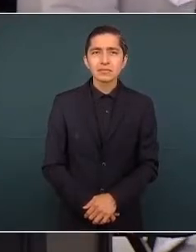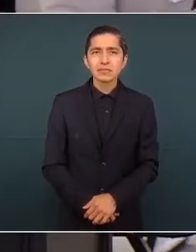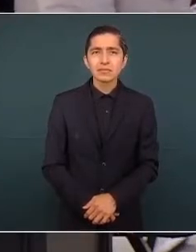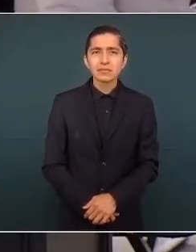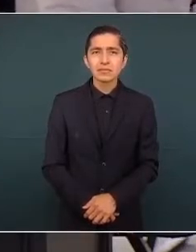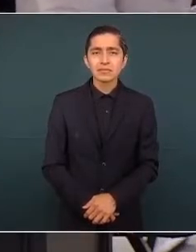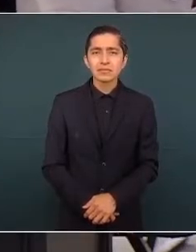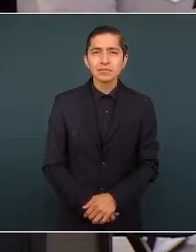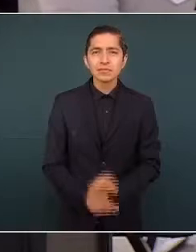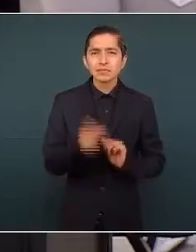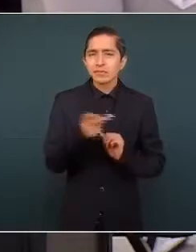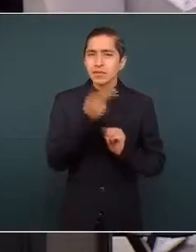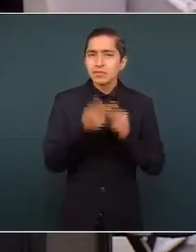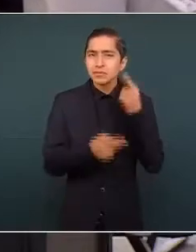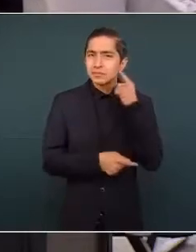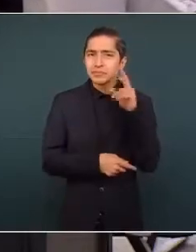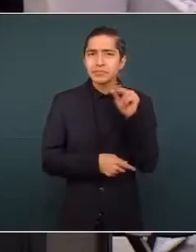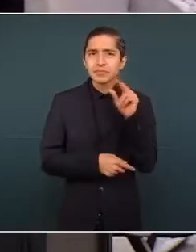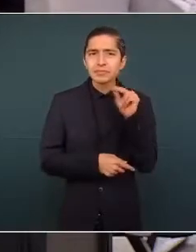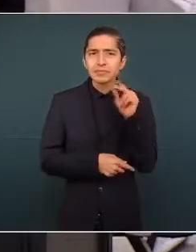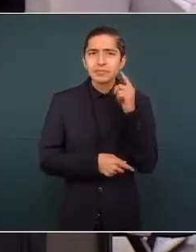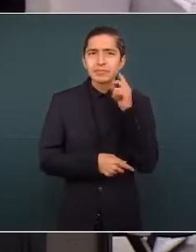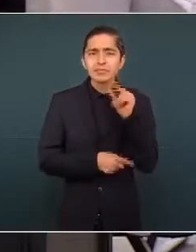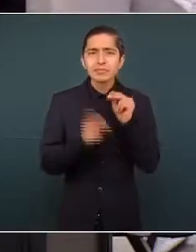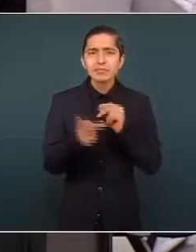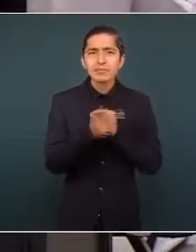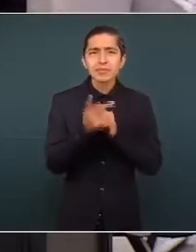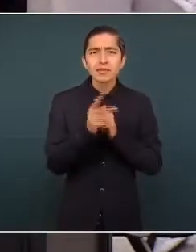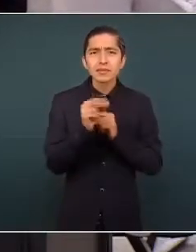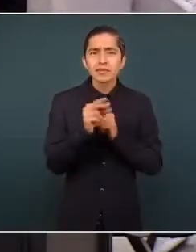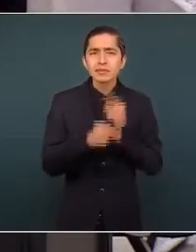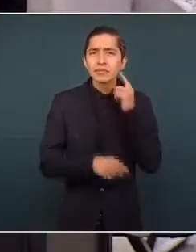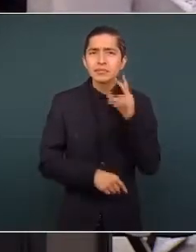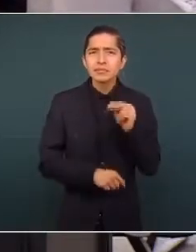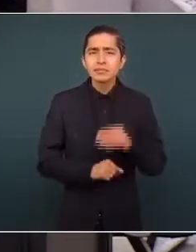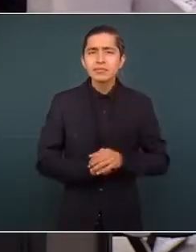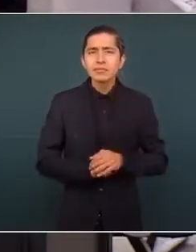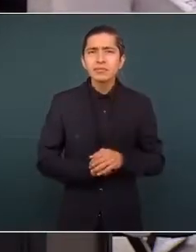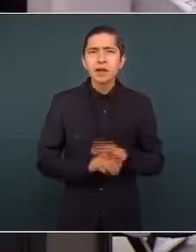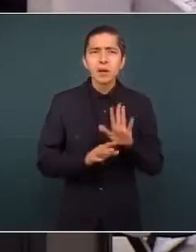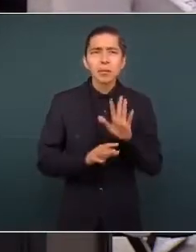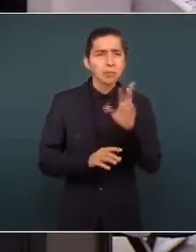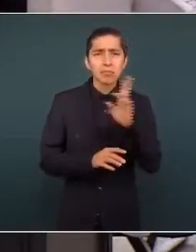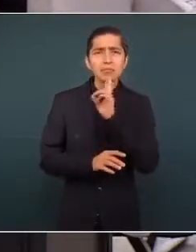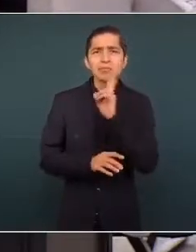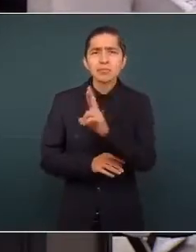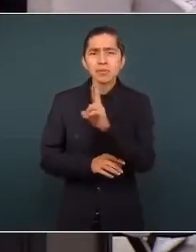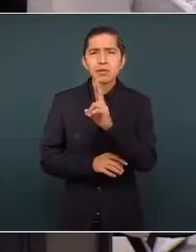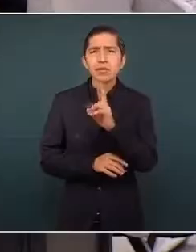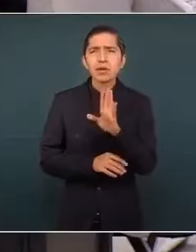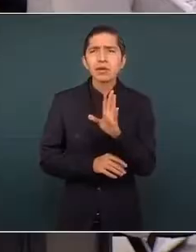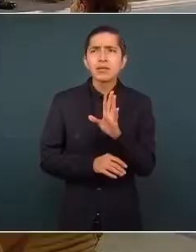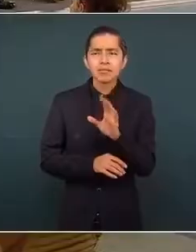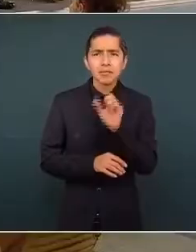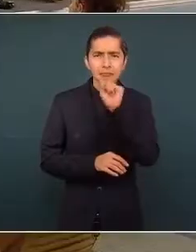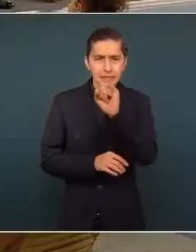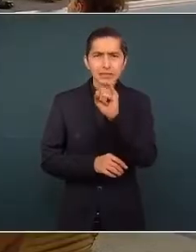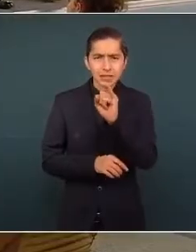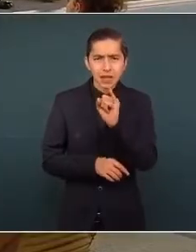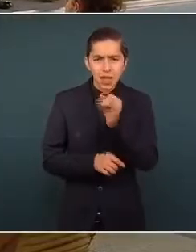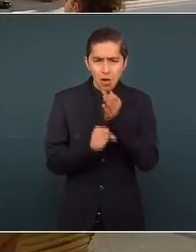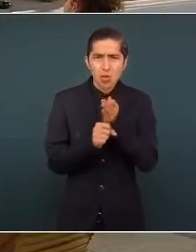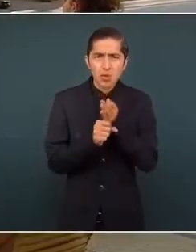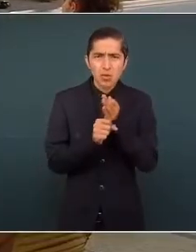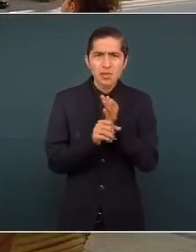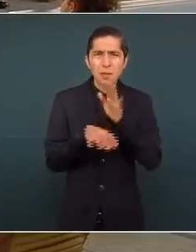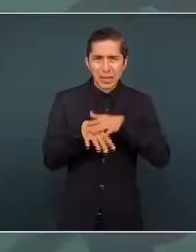evento le han agregado algún dato que nos pudiera proporcionar. Sí, ahora mismo vamos a tener más